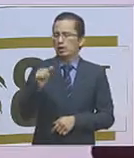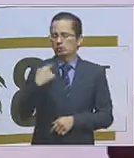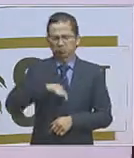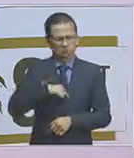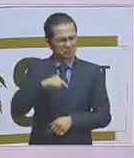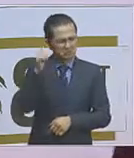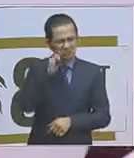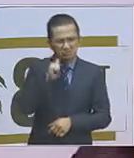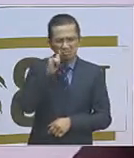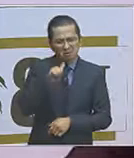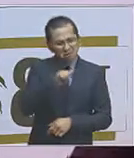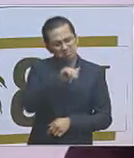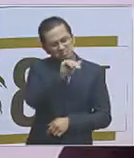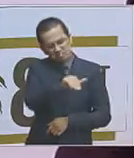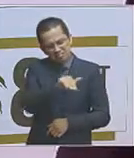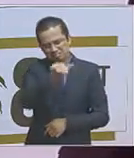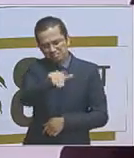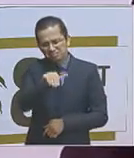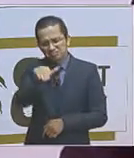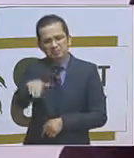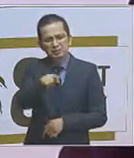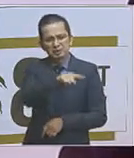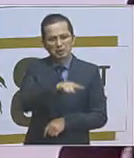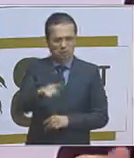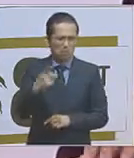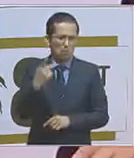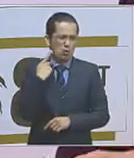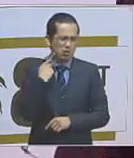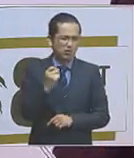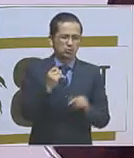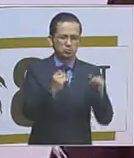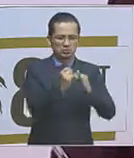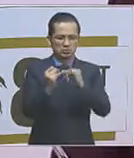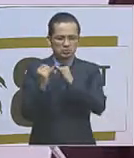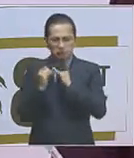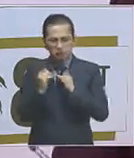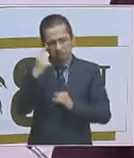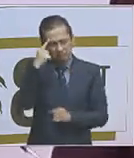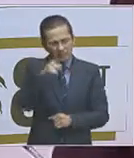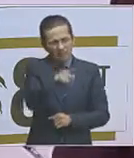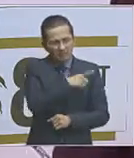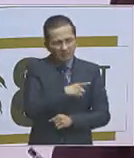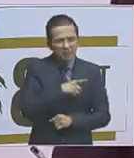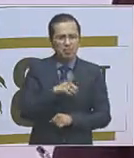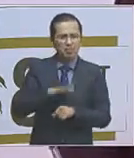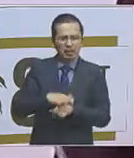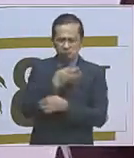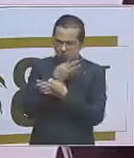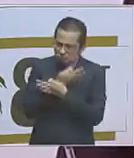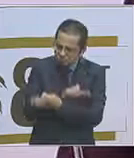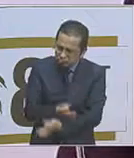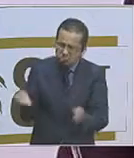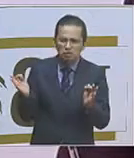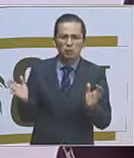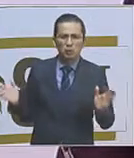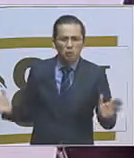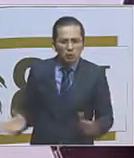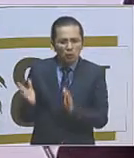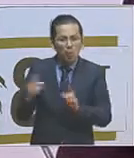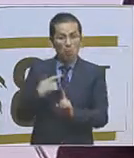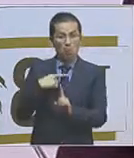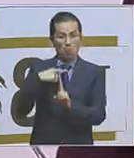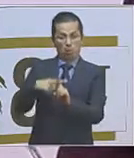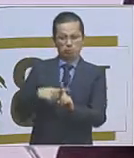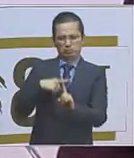hacemos llamados a los actores políticos para realizar campañas propositivas que estén basadas en propuestas